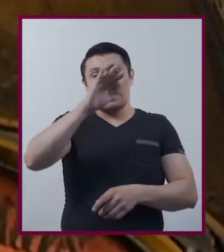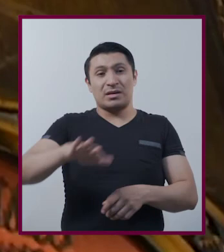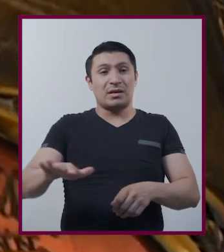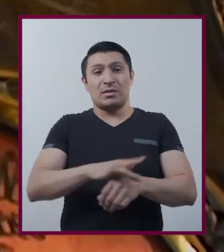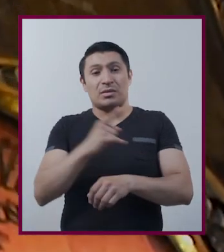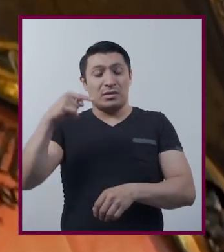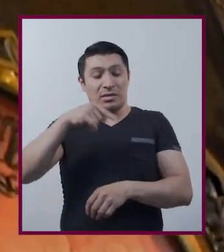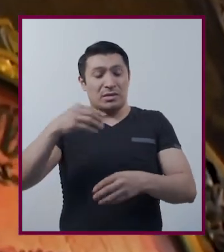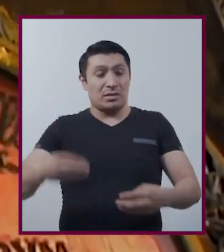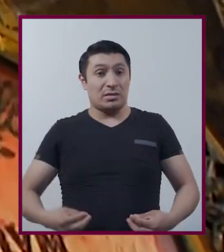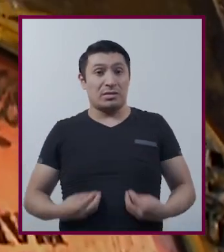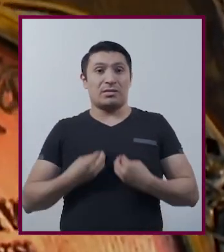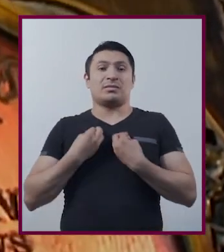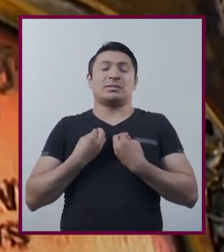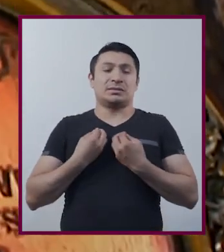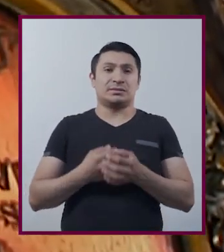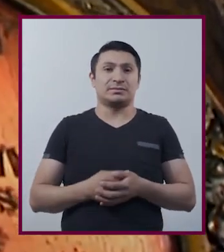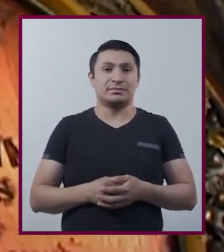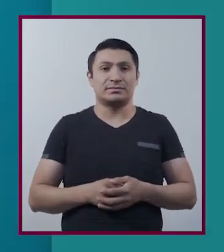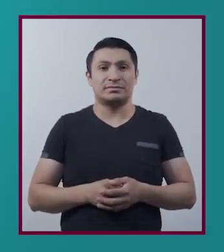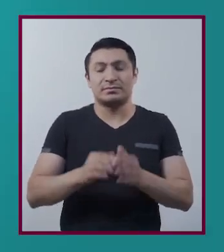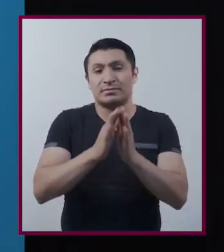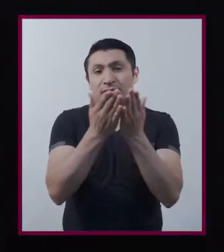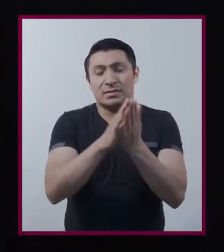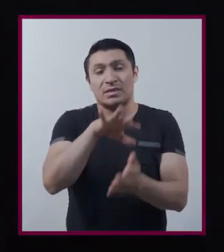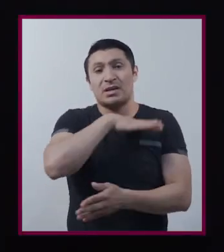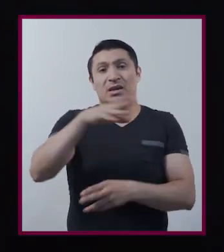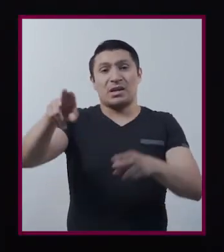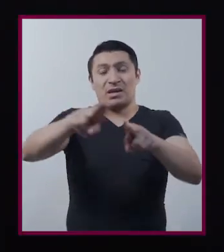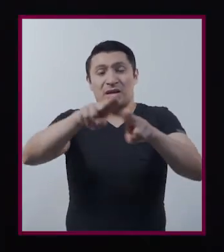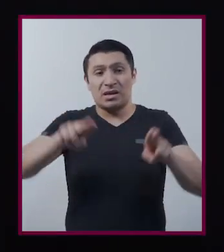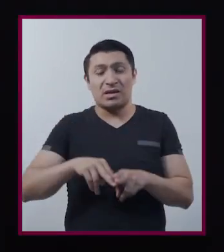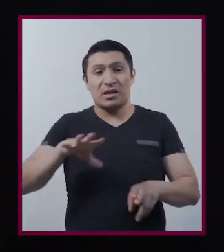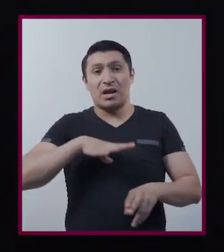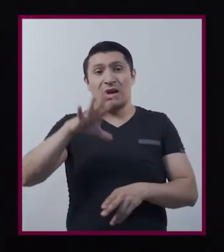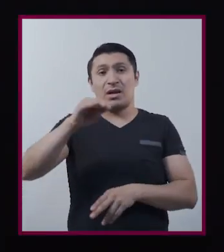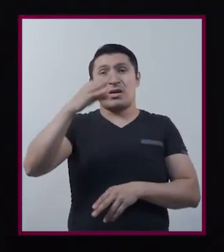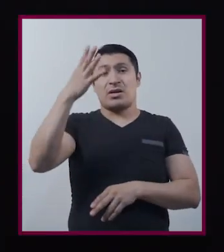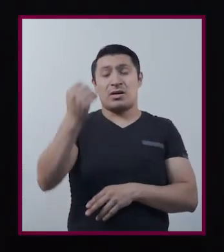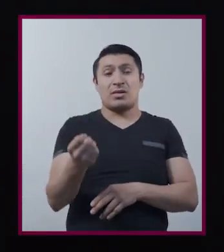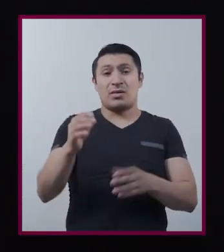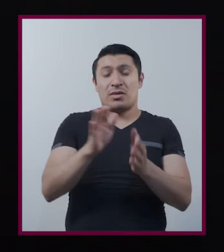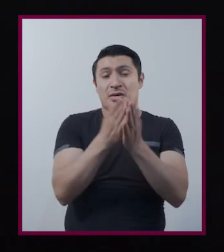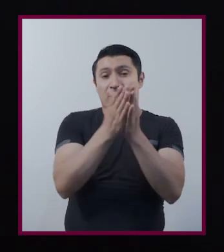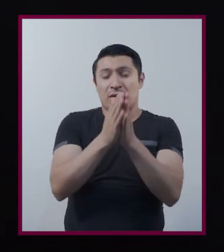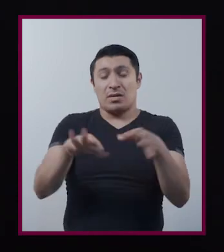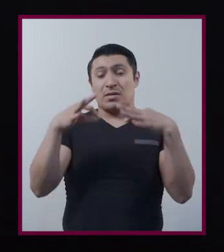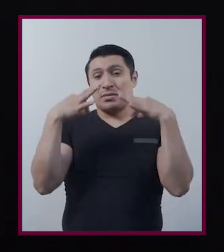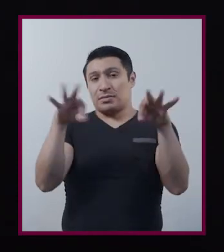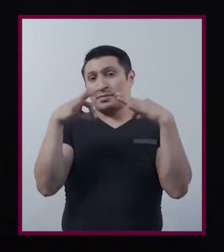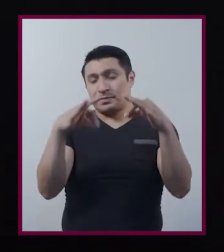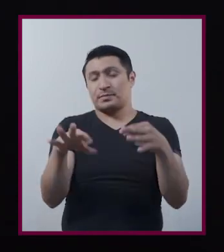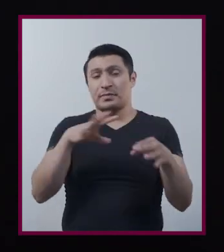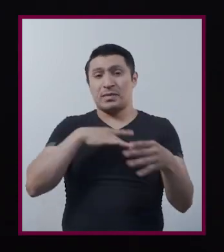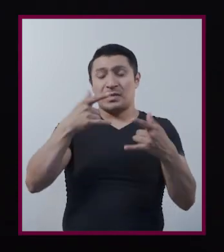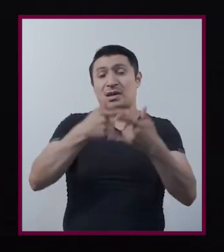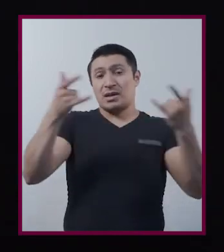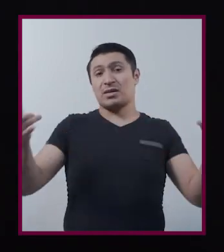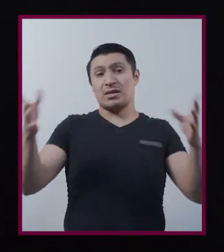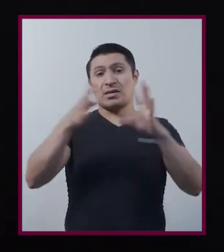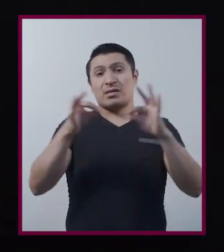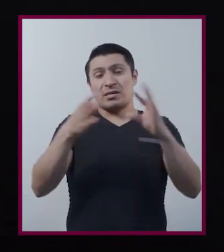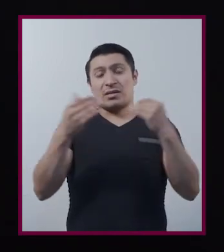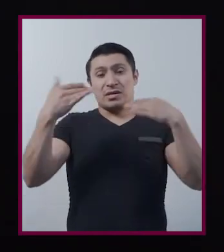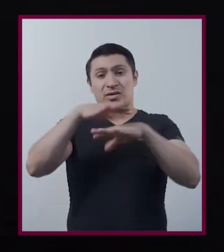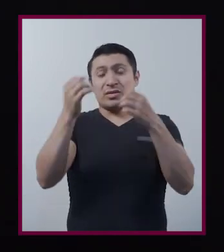sí lo mató, porque Maximiliano estaba vivo. El Archivo General de la Nación preserva 99 volúmenes con documentos